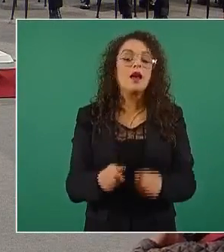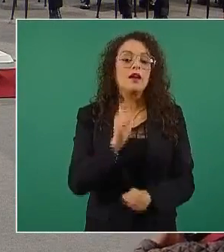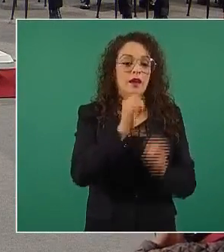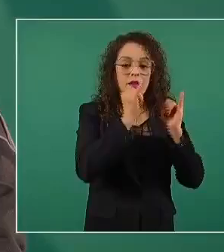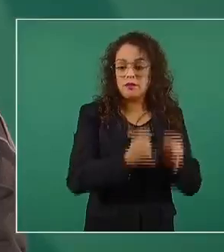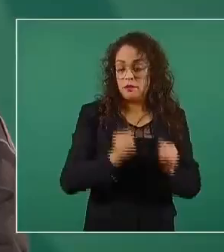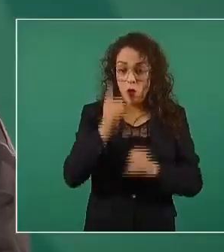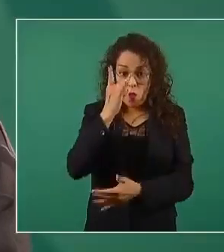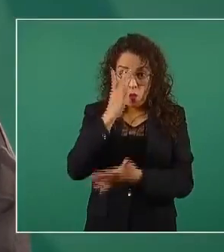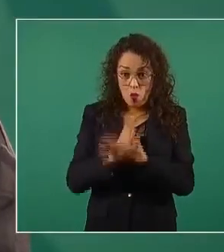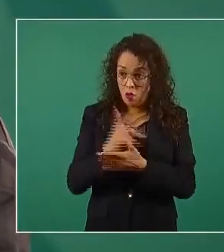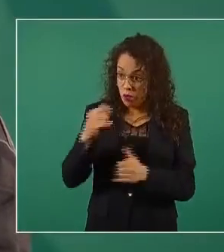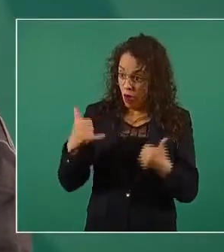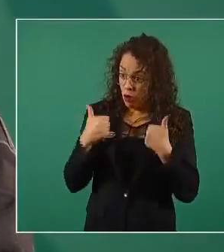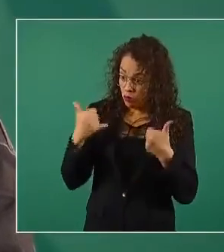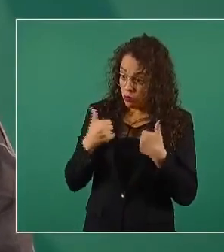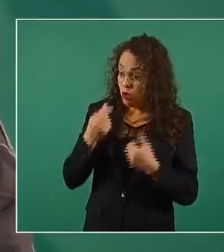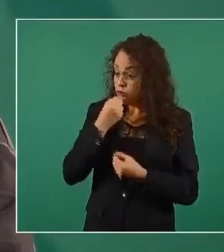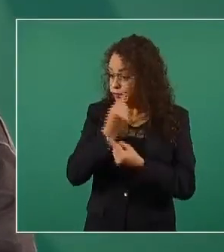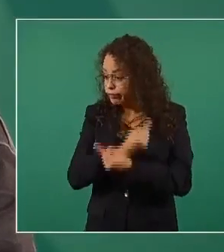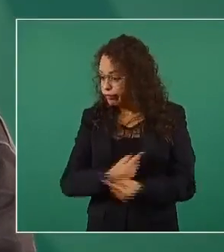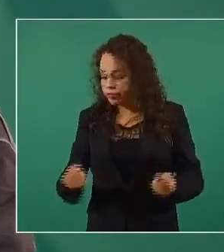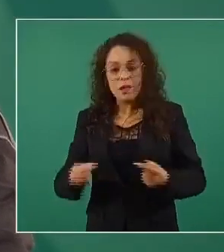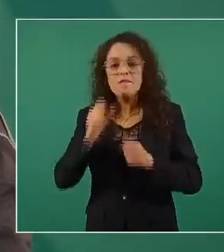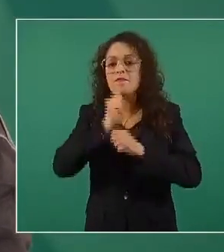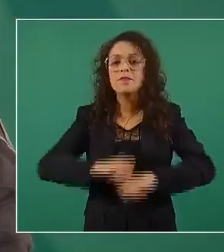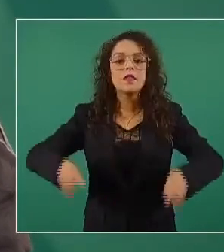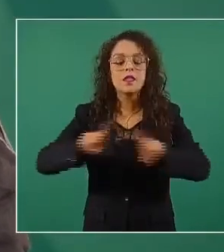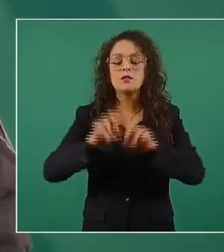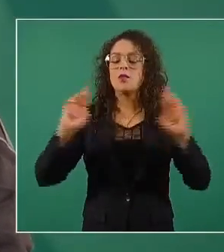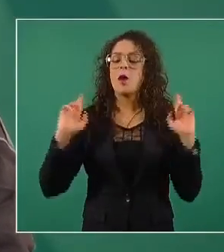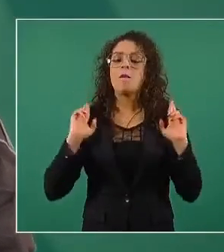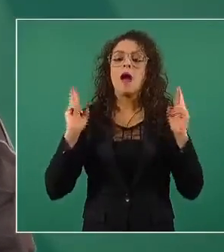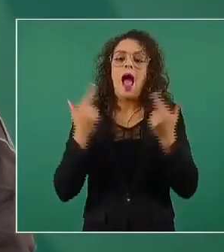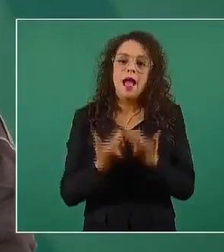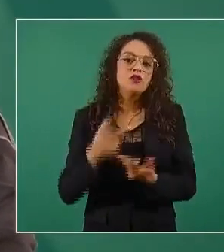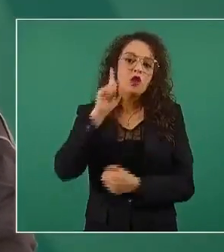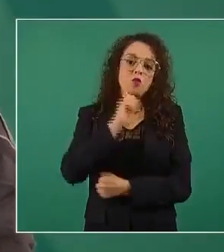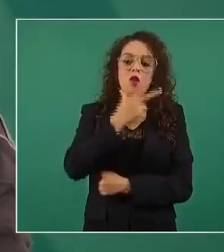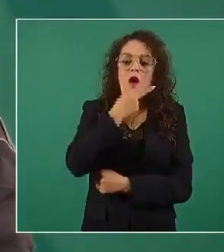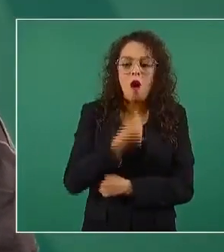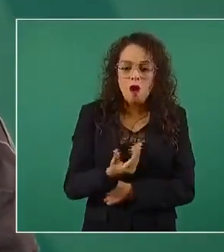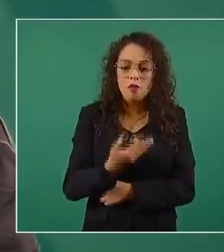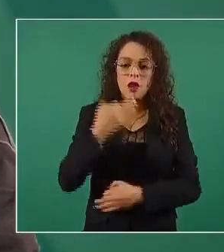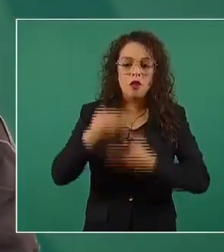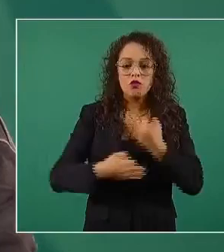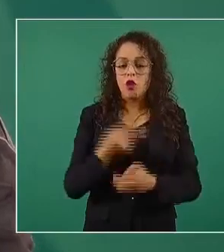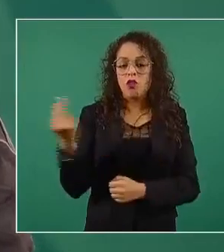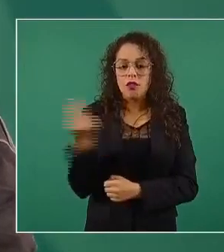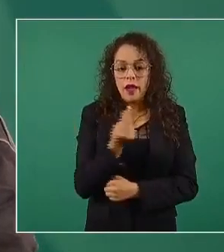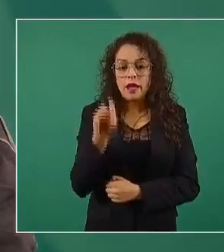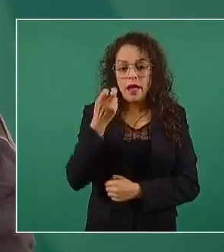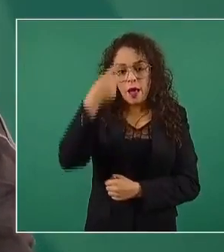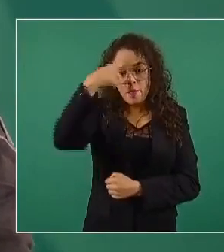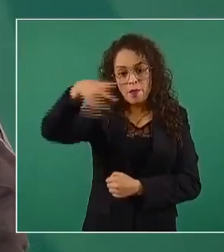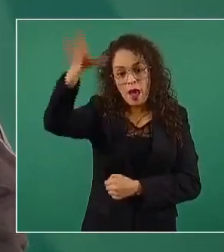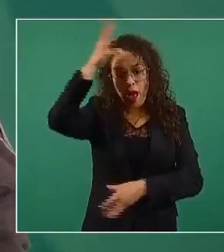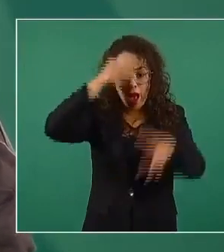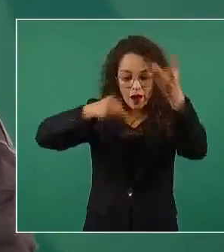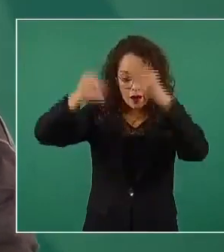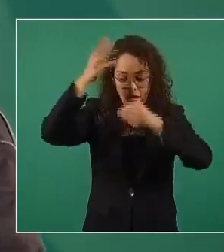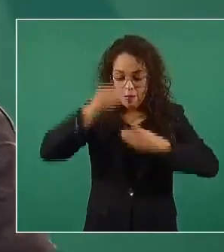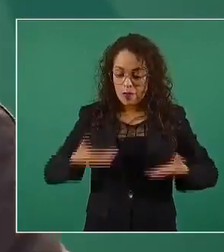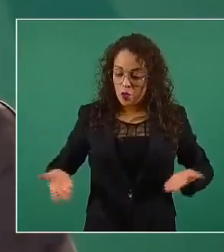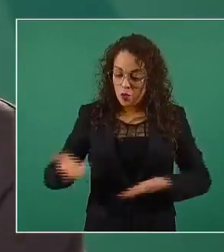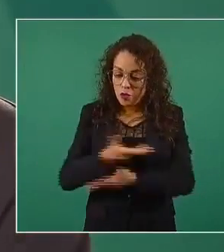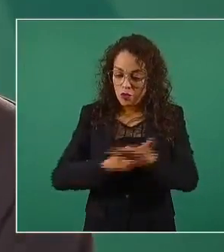jóvenes, a las maestras y a los maestros. Lo que todos necesitamos para aprender y convivir esa